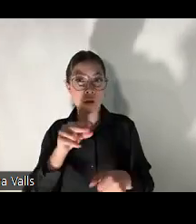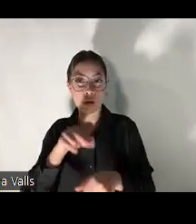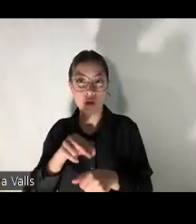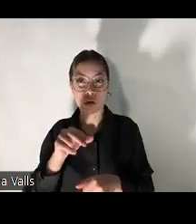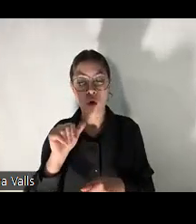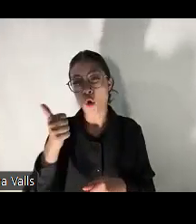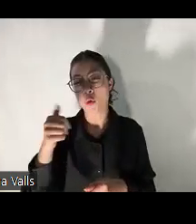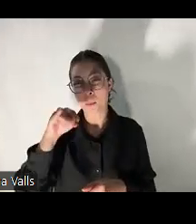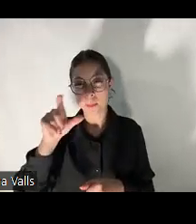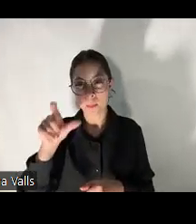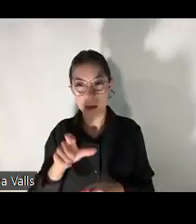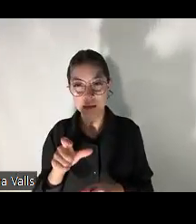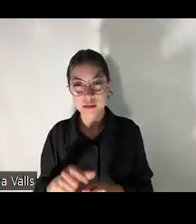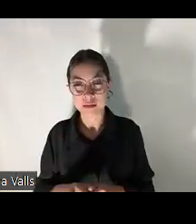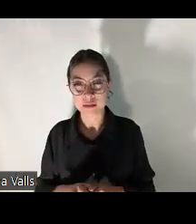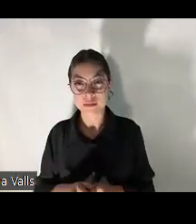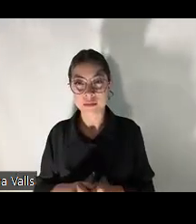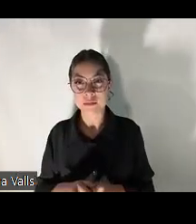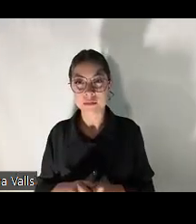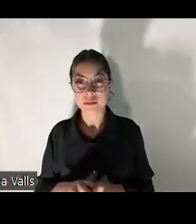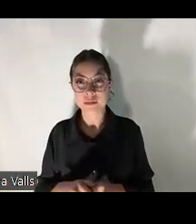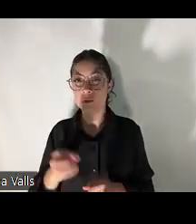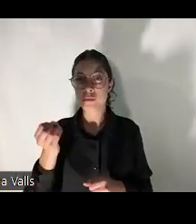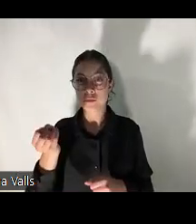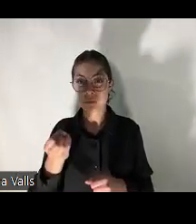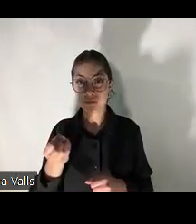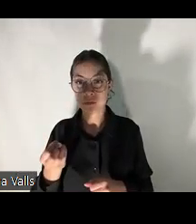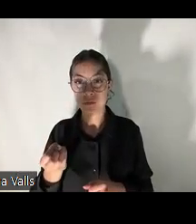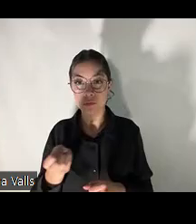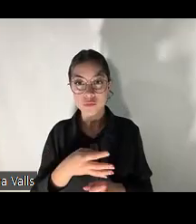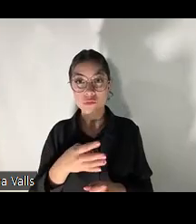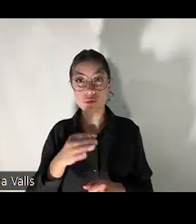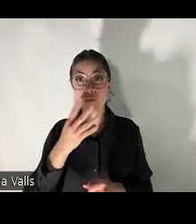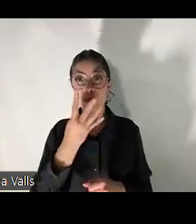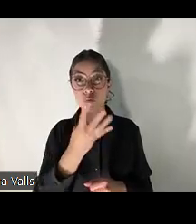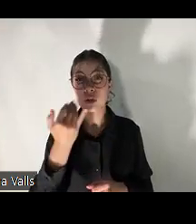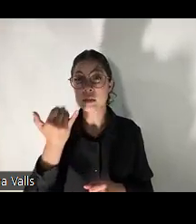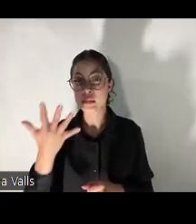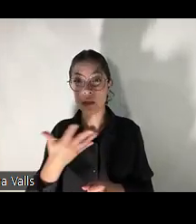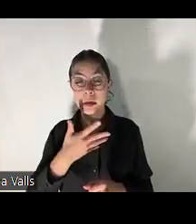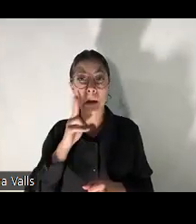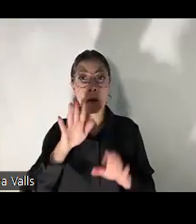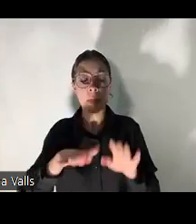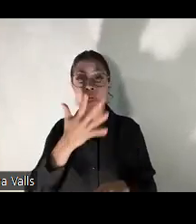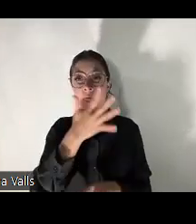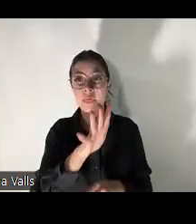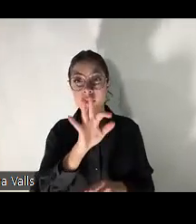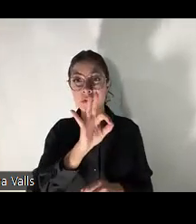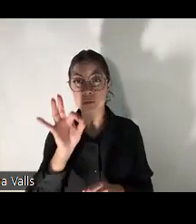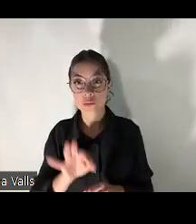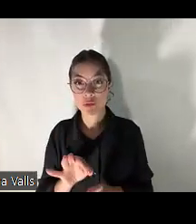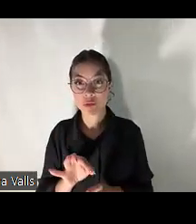por MAX. Aún Gross Motor Functions 4 y 5 llegaban a tener 10%